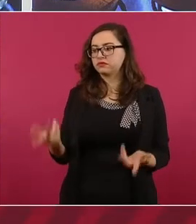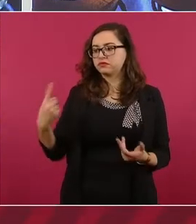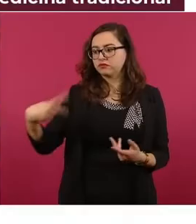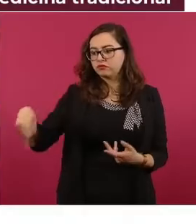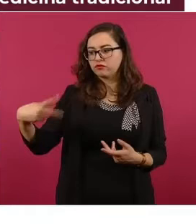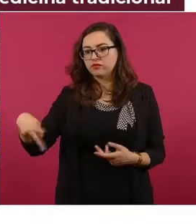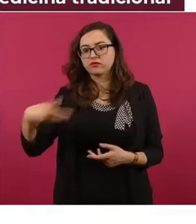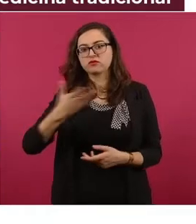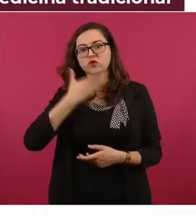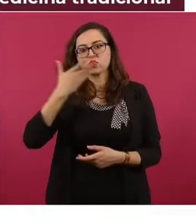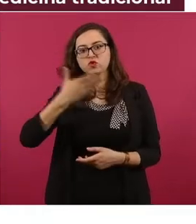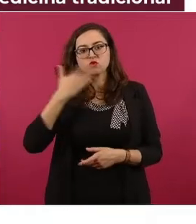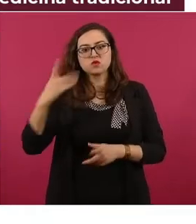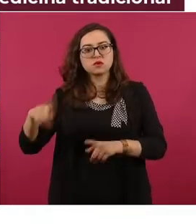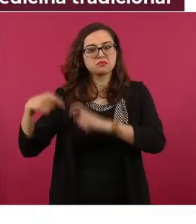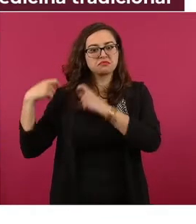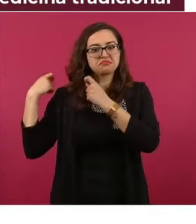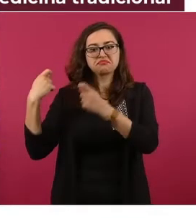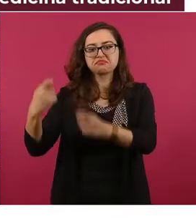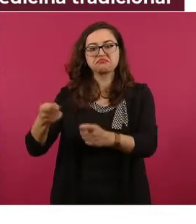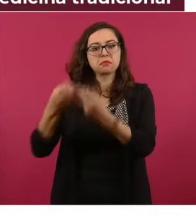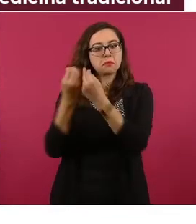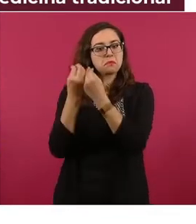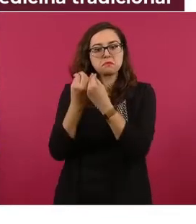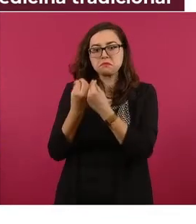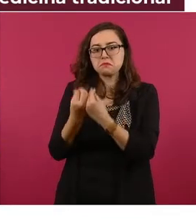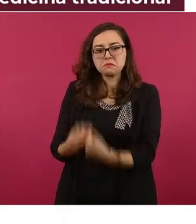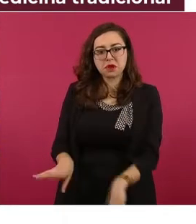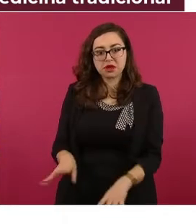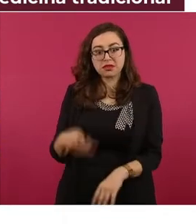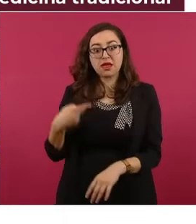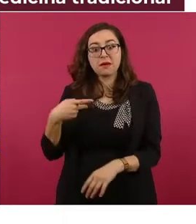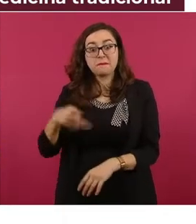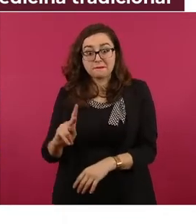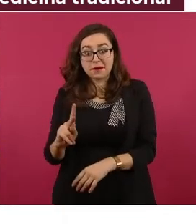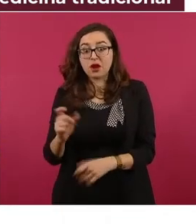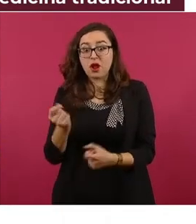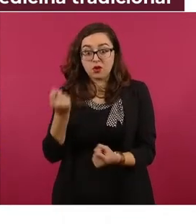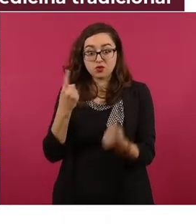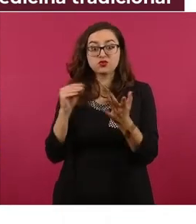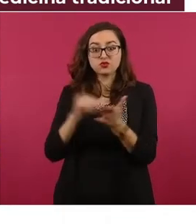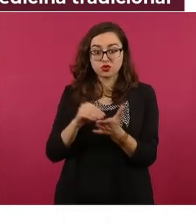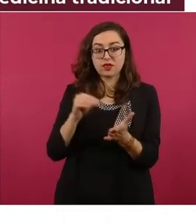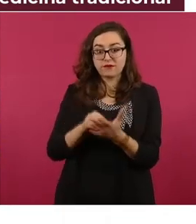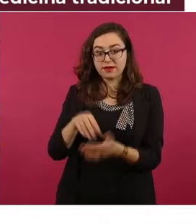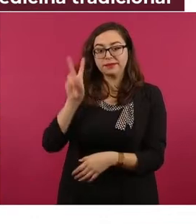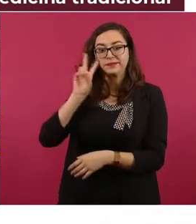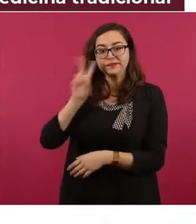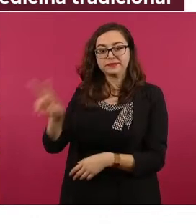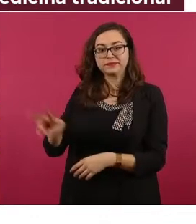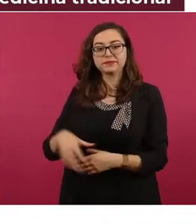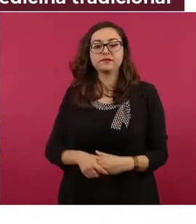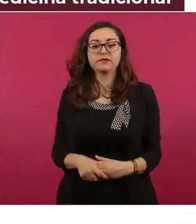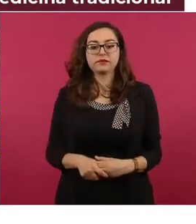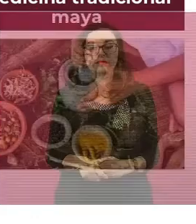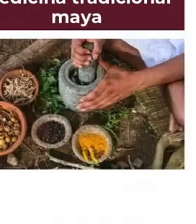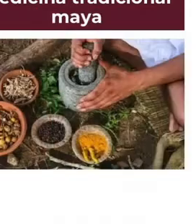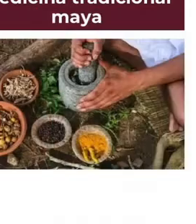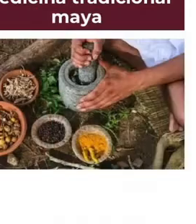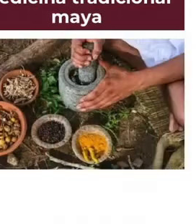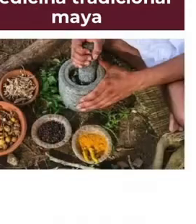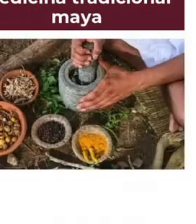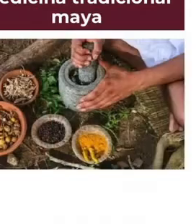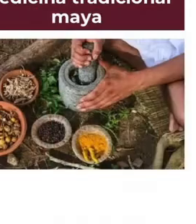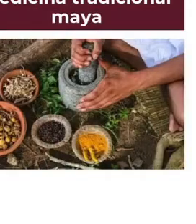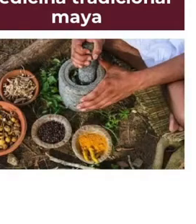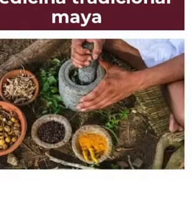humano que está todavía vivo en los pueblos indígenas y comunidades locales. Hay